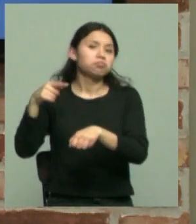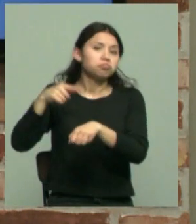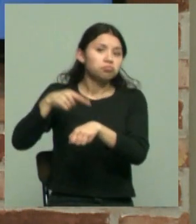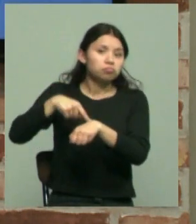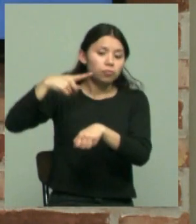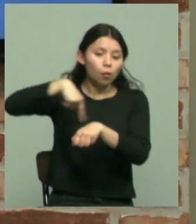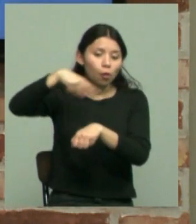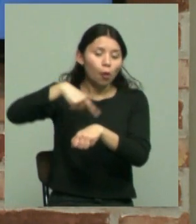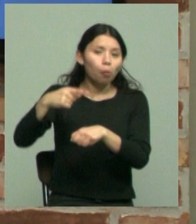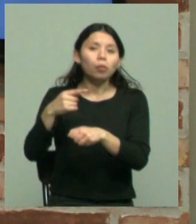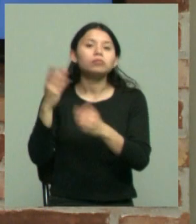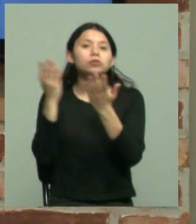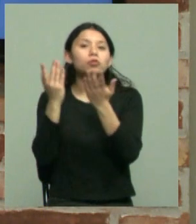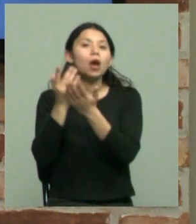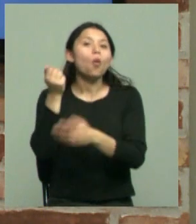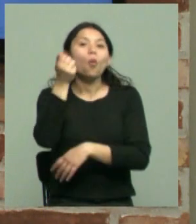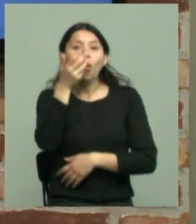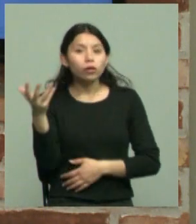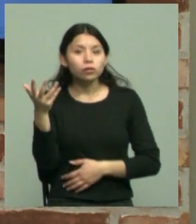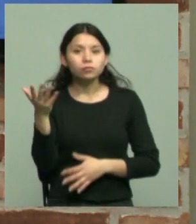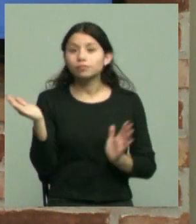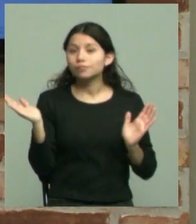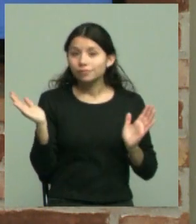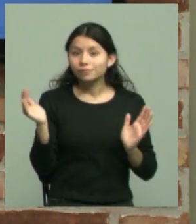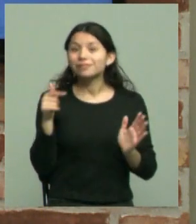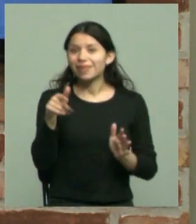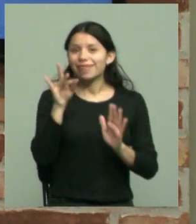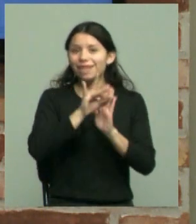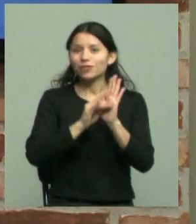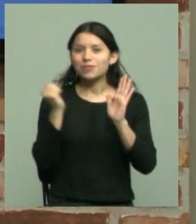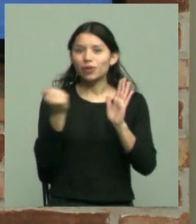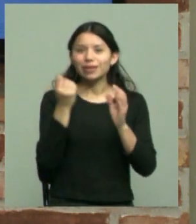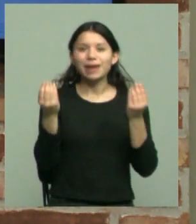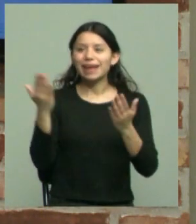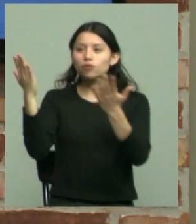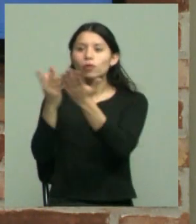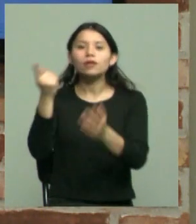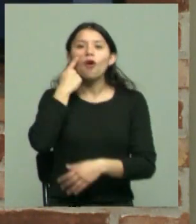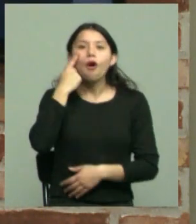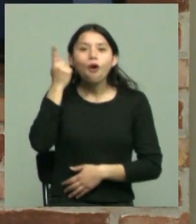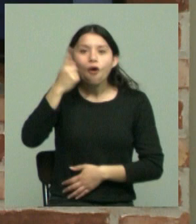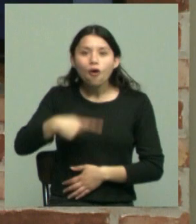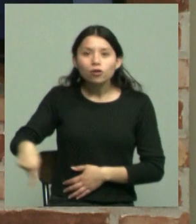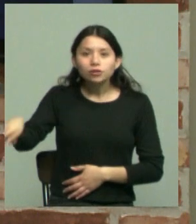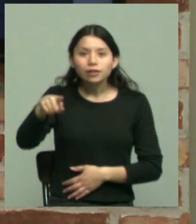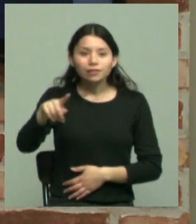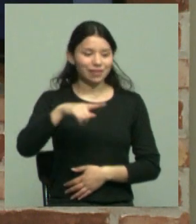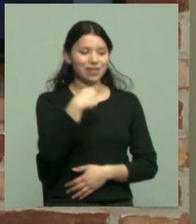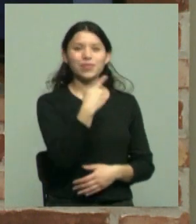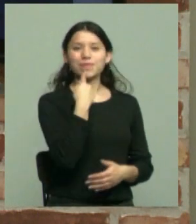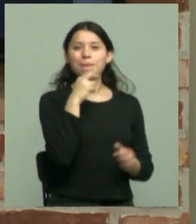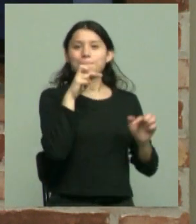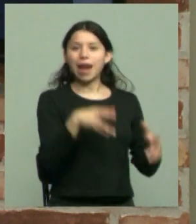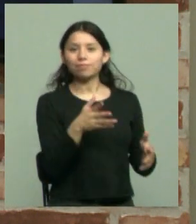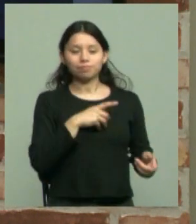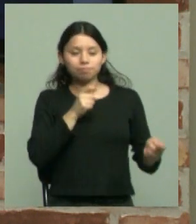ir perfilando, conociendo al estudiante y poder tomar esas medidas necesarias para ver, sobre todo, las modificaciones